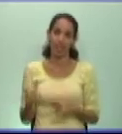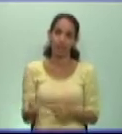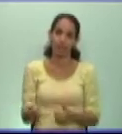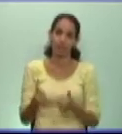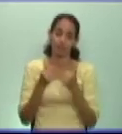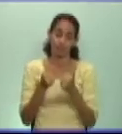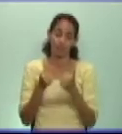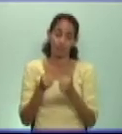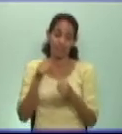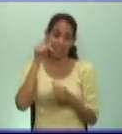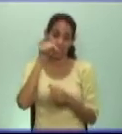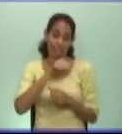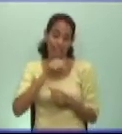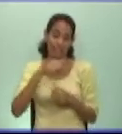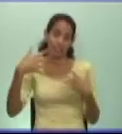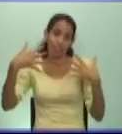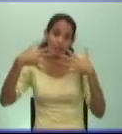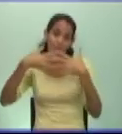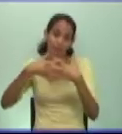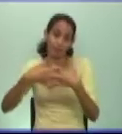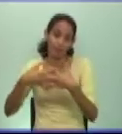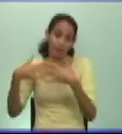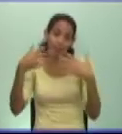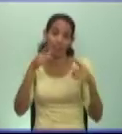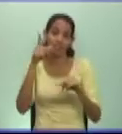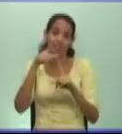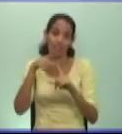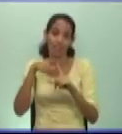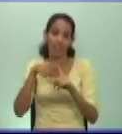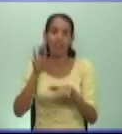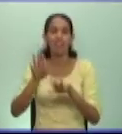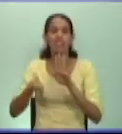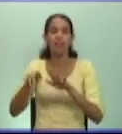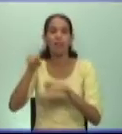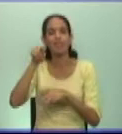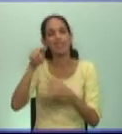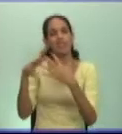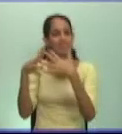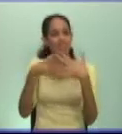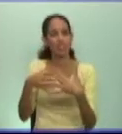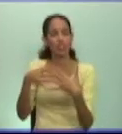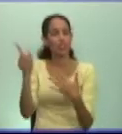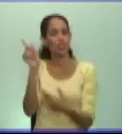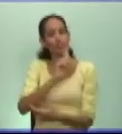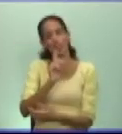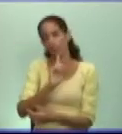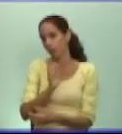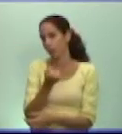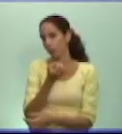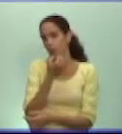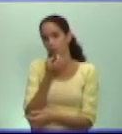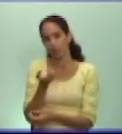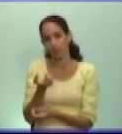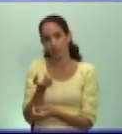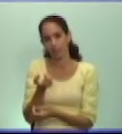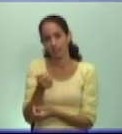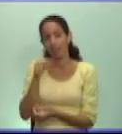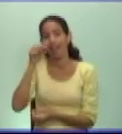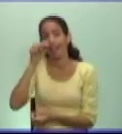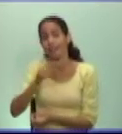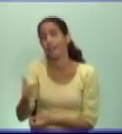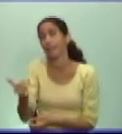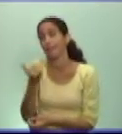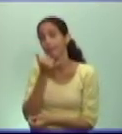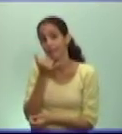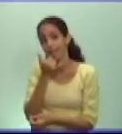con el desarrollo tecnológico la dependencia al capital extranjero. Y todo esto lógicamente hace que fracase